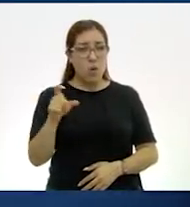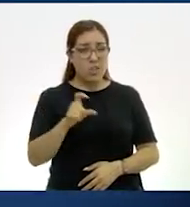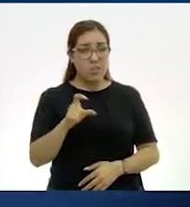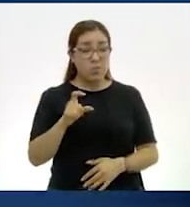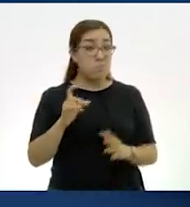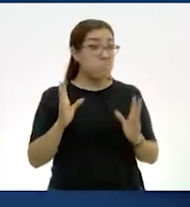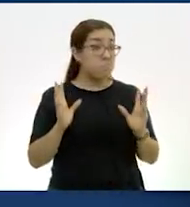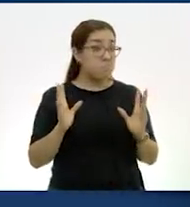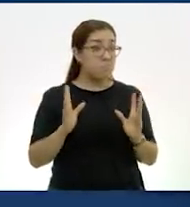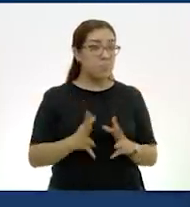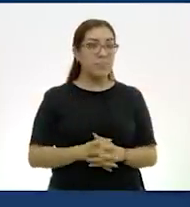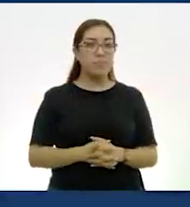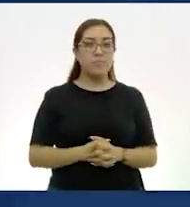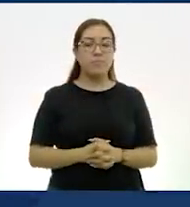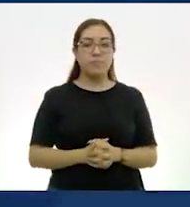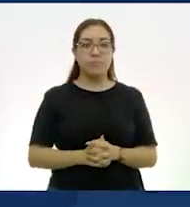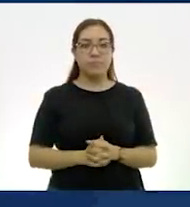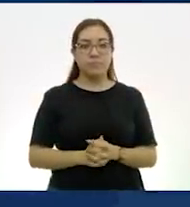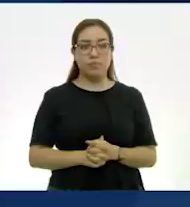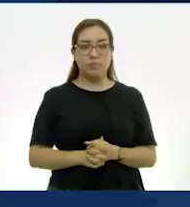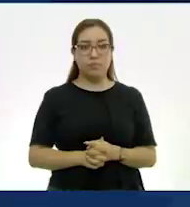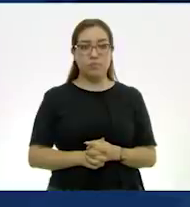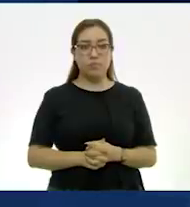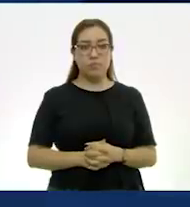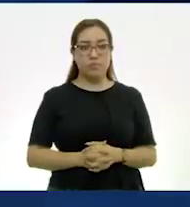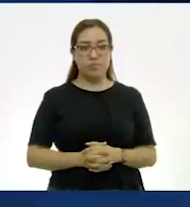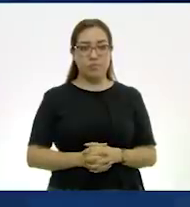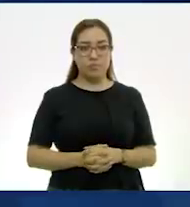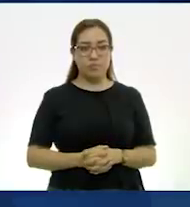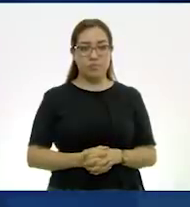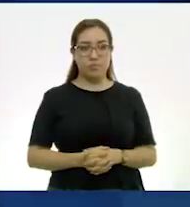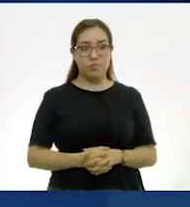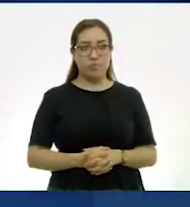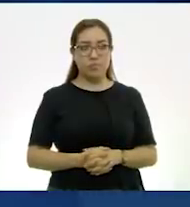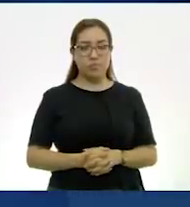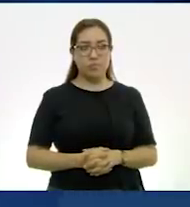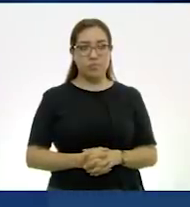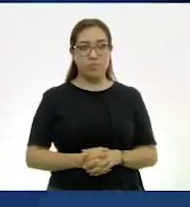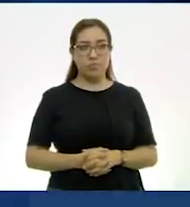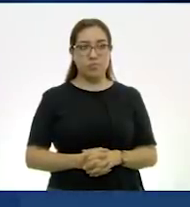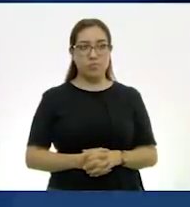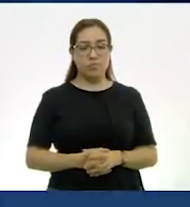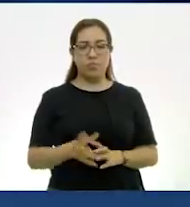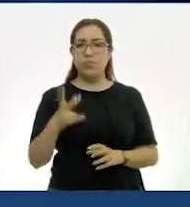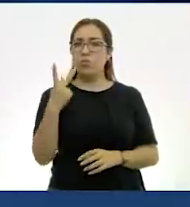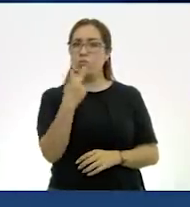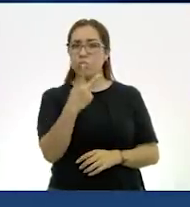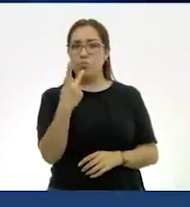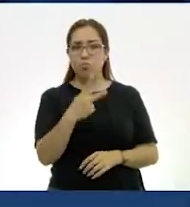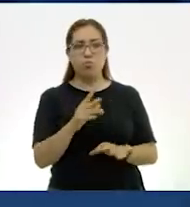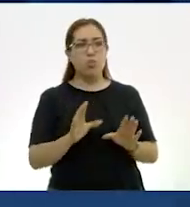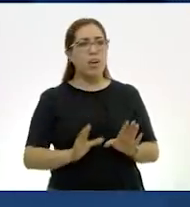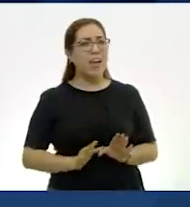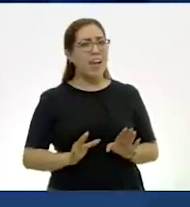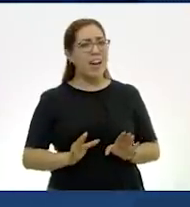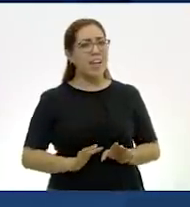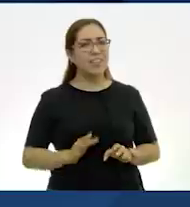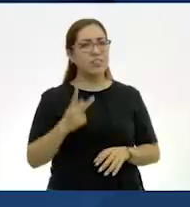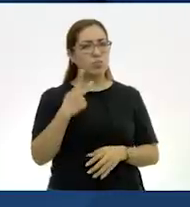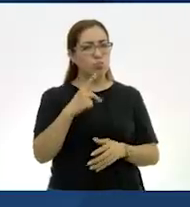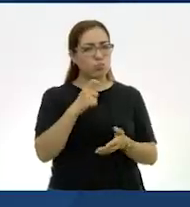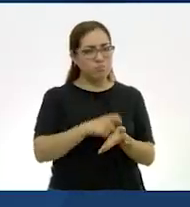Así es. ¿Cuál es la posible fecha de invención? De aparición. Características principales de esta